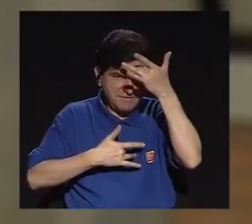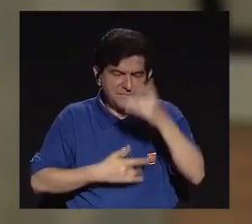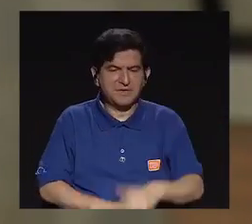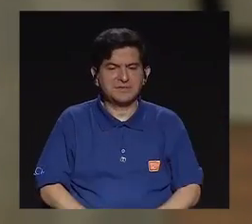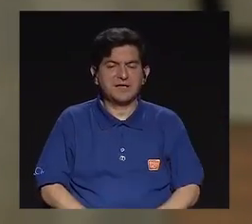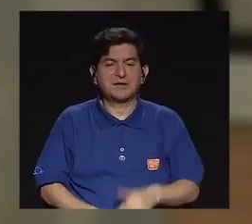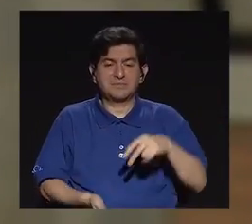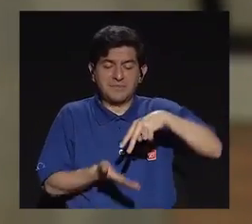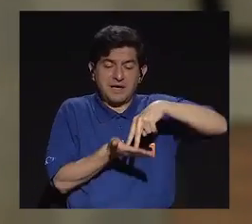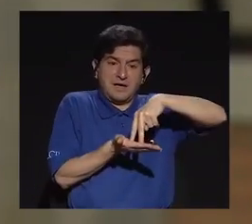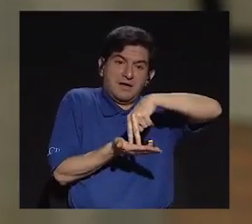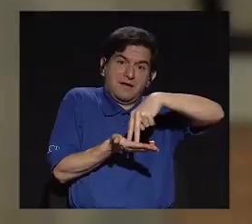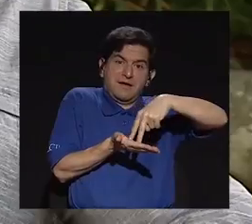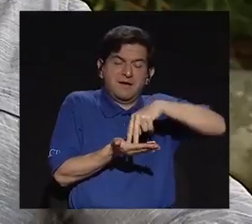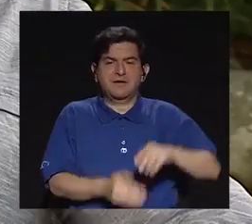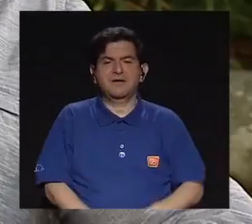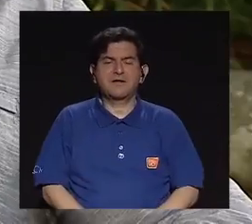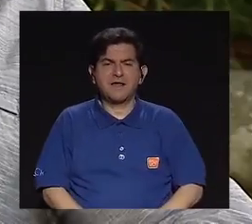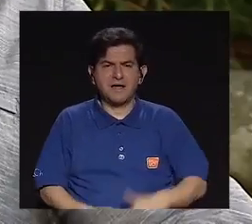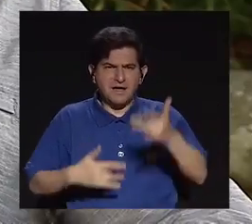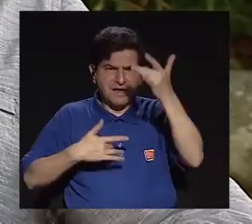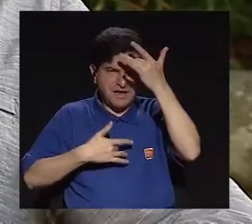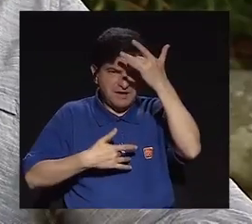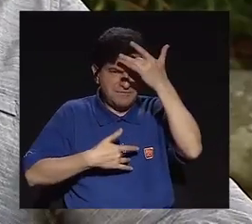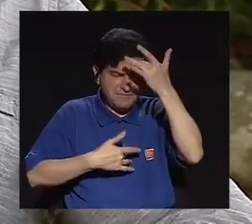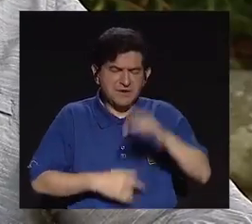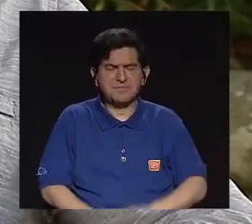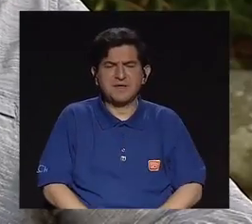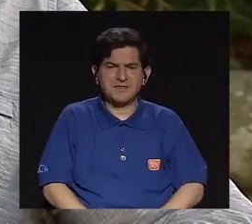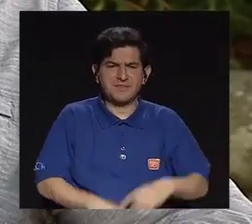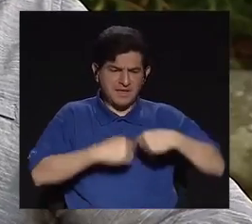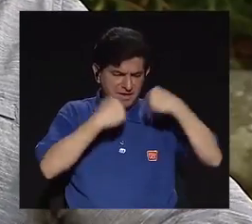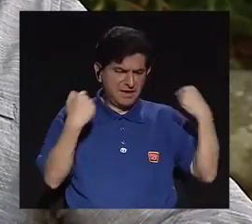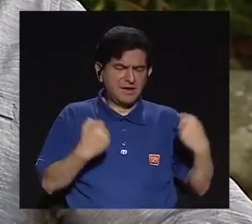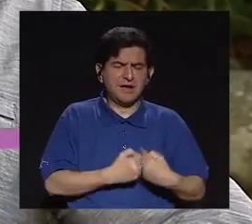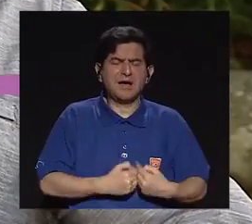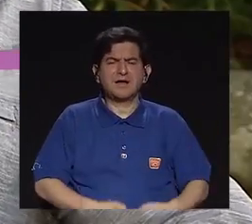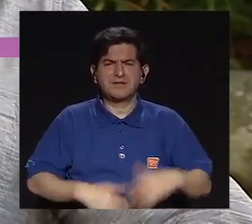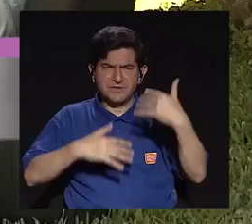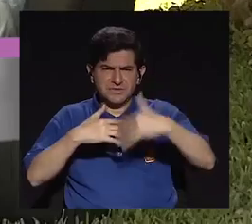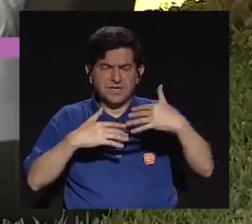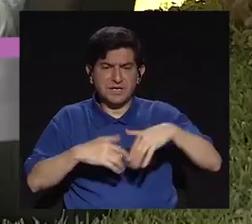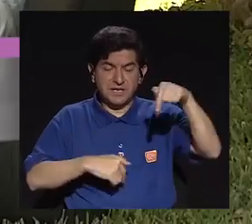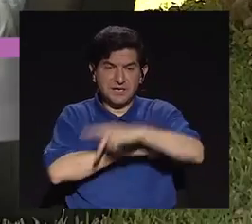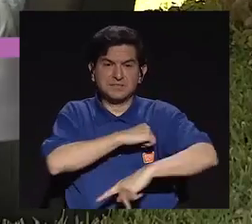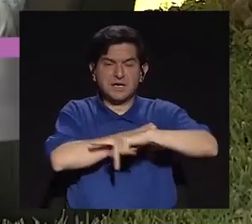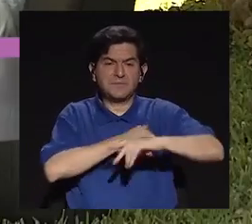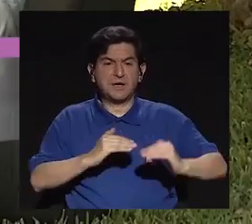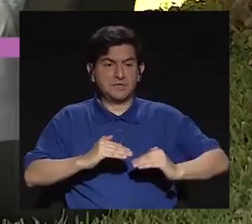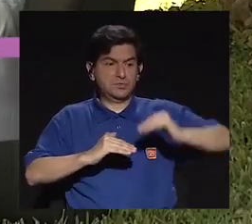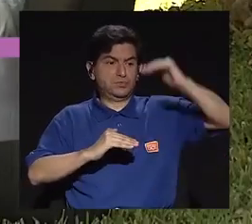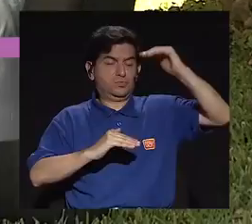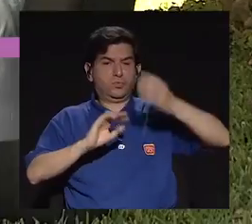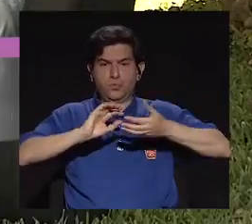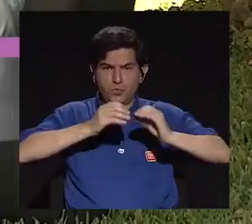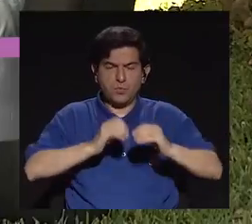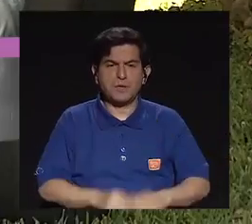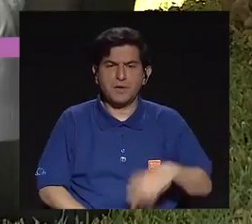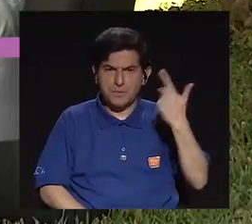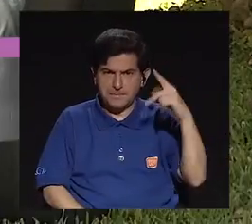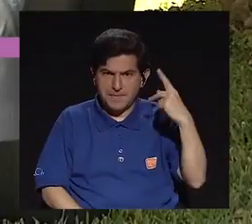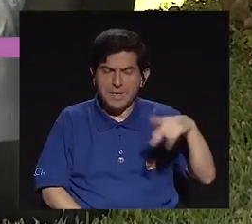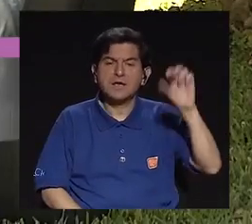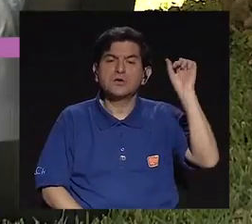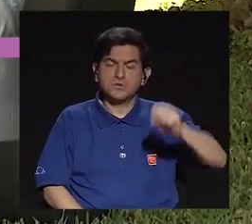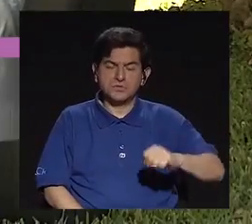de afectar el equilibrio, ¿verdad? Bueno, las enfermedades cardiovasculares tienen una prevalencia altísima en nuestro país, ¿verdad? Sí. ¿Eso podría ser un factor de